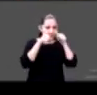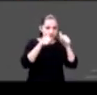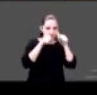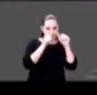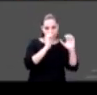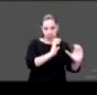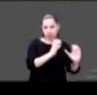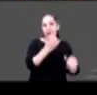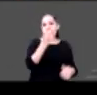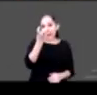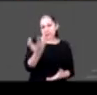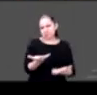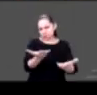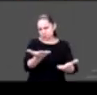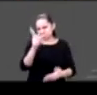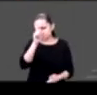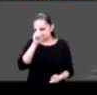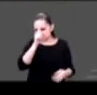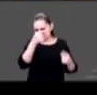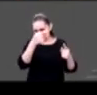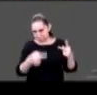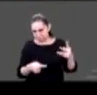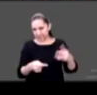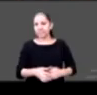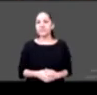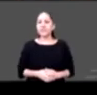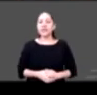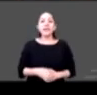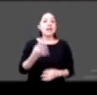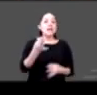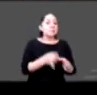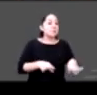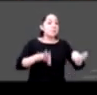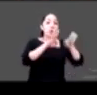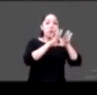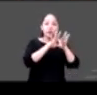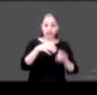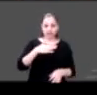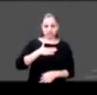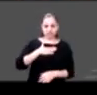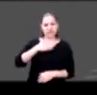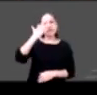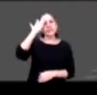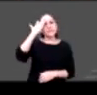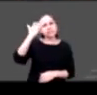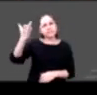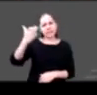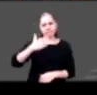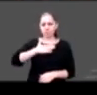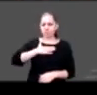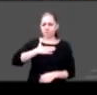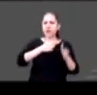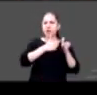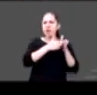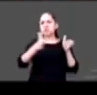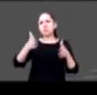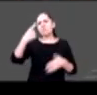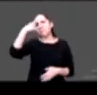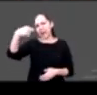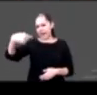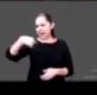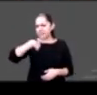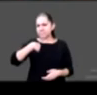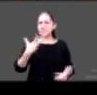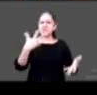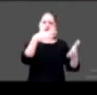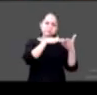ayuda. 1. Es importante tener un espacio para dedicarte a ti, ya sea para leer un libro, relajarte, ver un episodio de tu